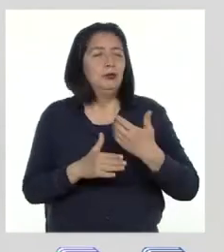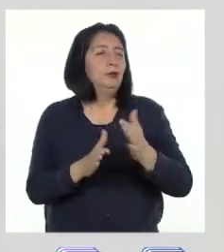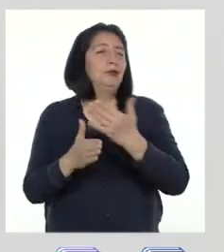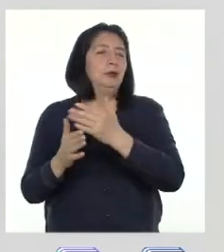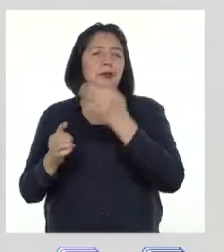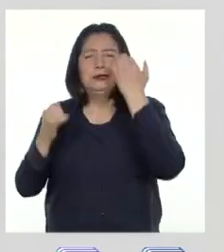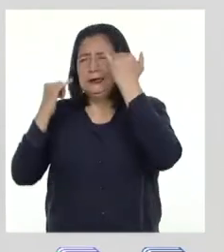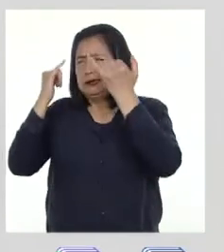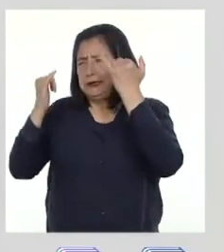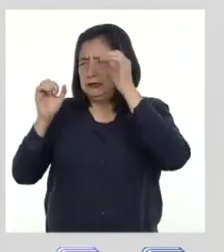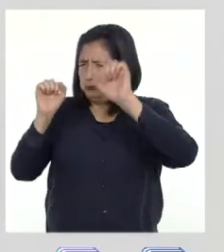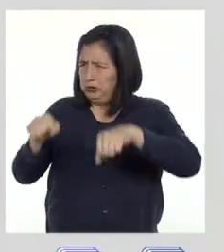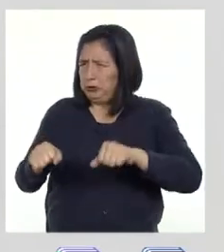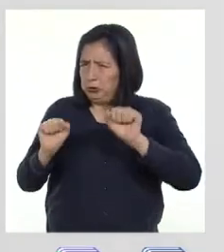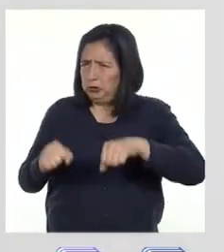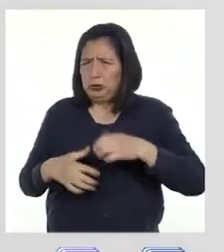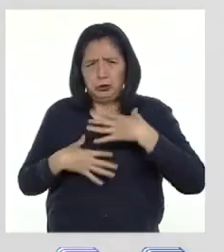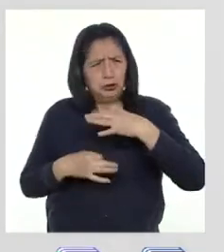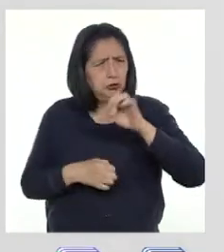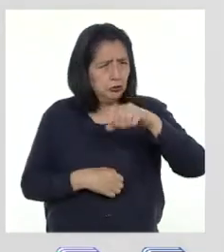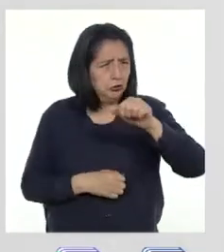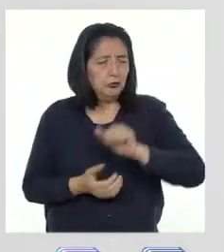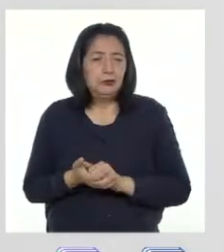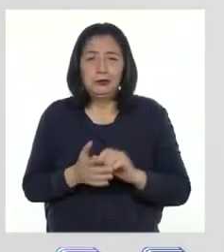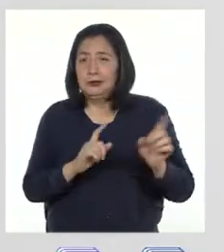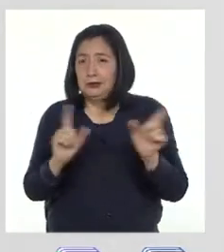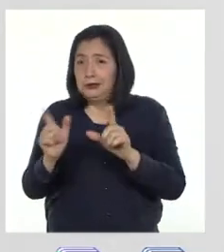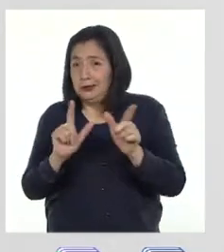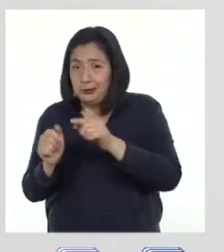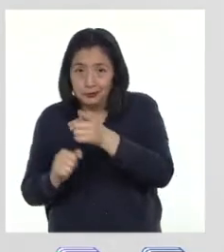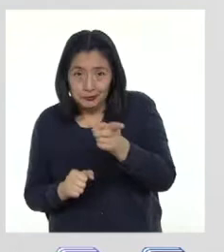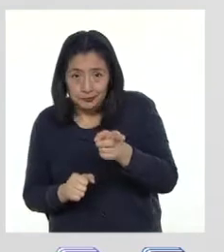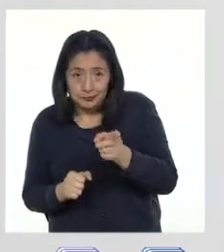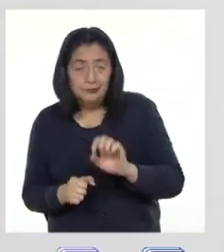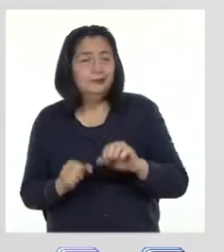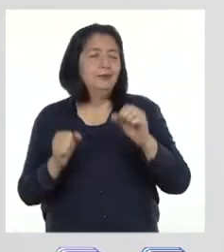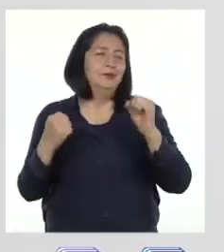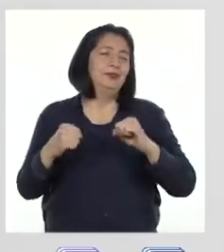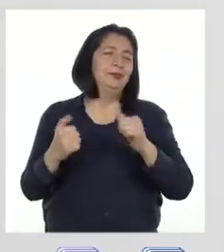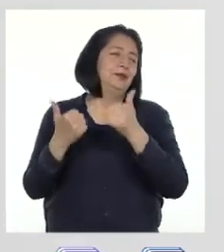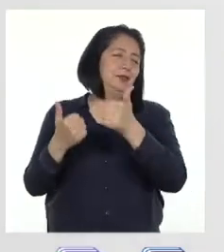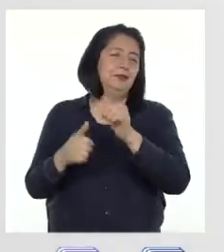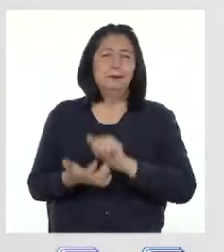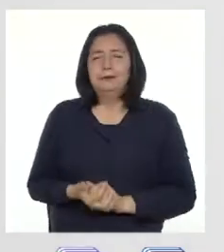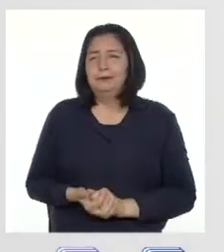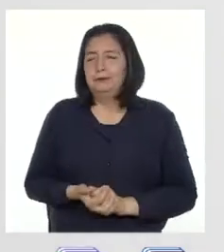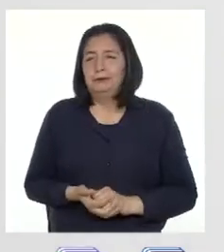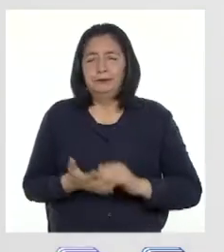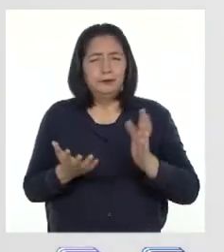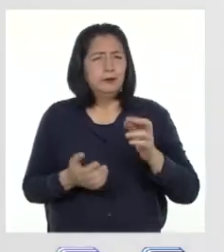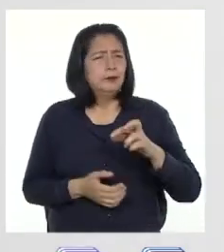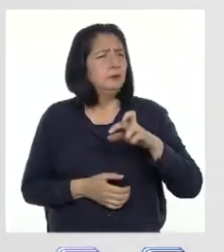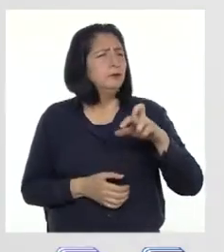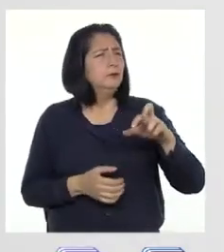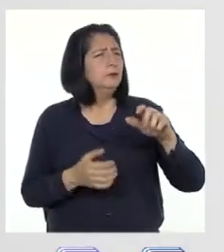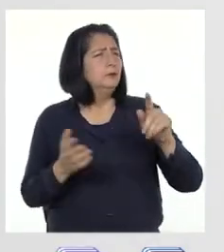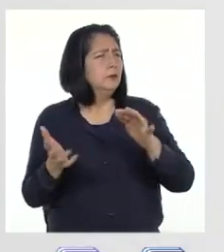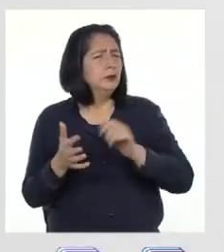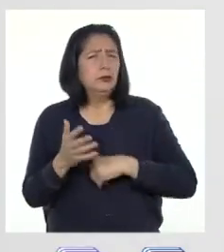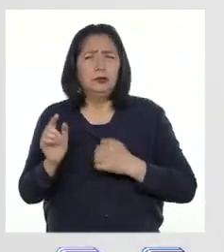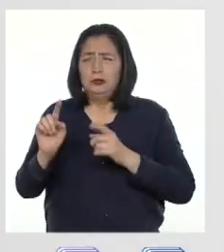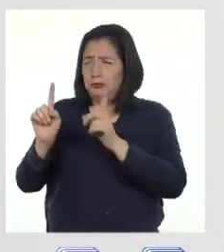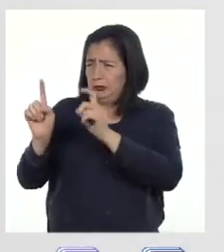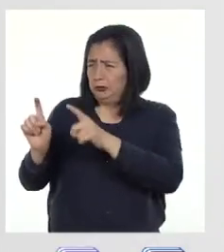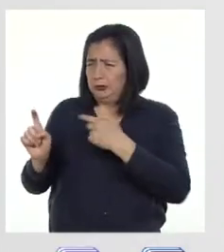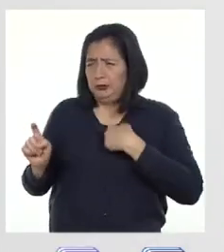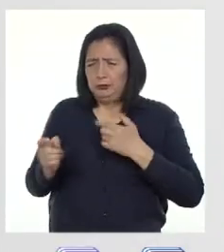compartiremos ideas verdaderamente interesantes. ¿Listas y listos? ¡Sí! ¡Excelente! Pati, le hiciste esta